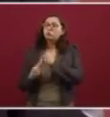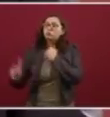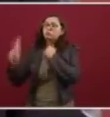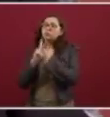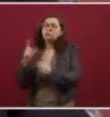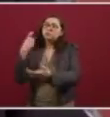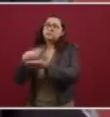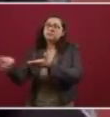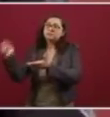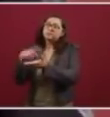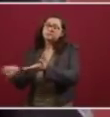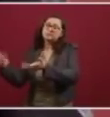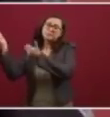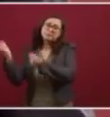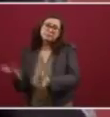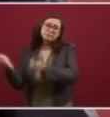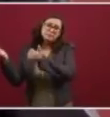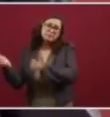Entonces,